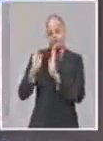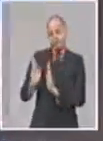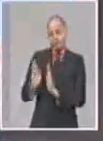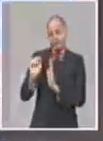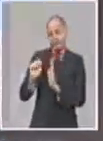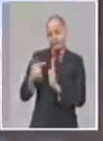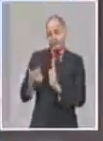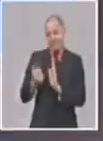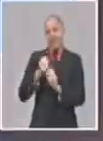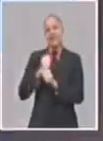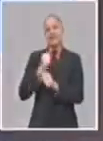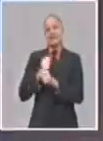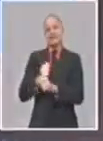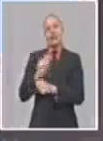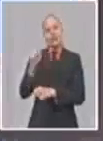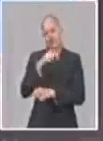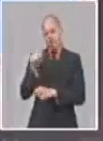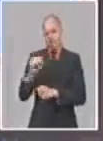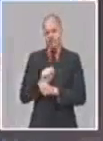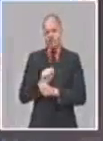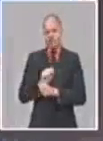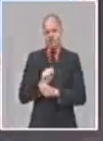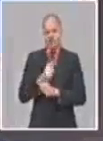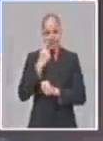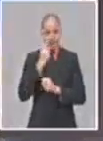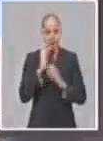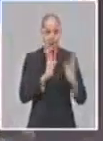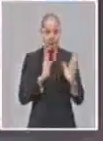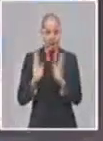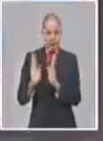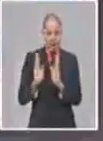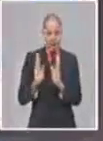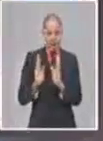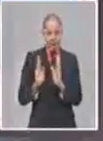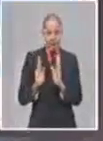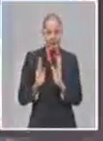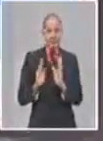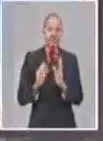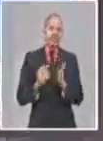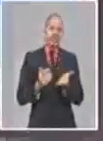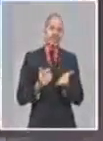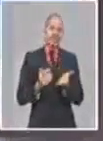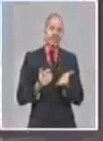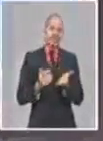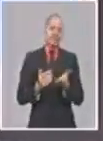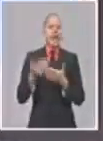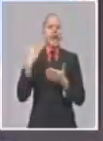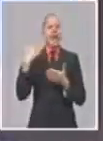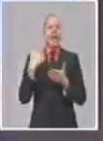o sea, es cambiar ese elemento. O sea, que en vez de tener qué se puede hacer,